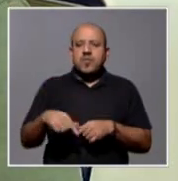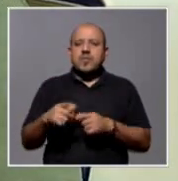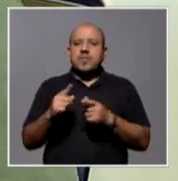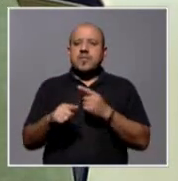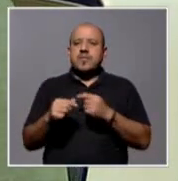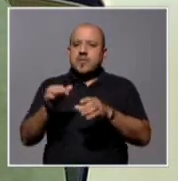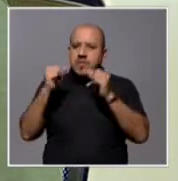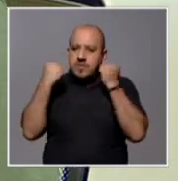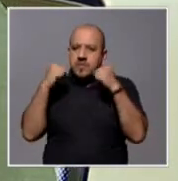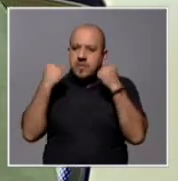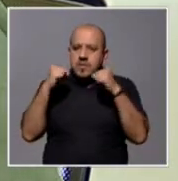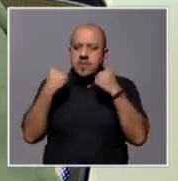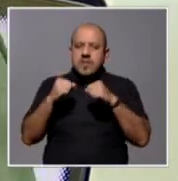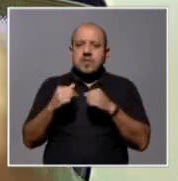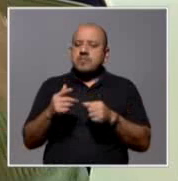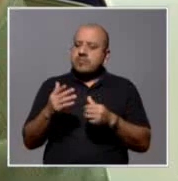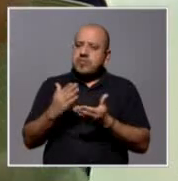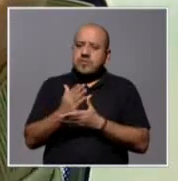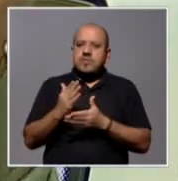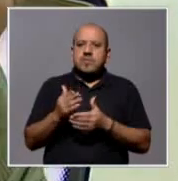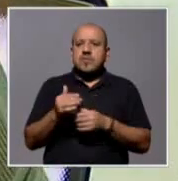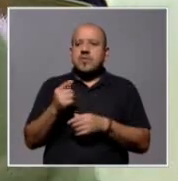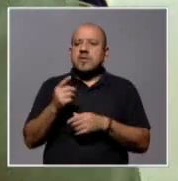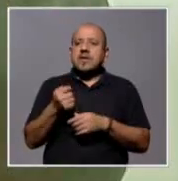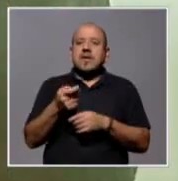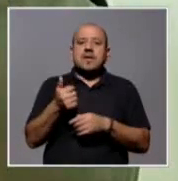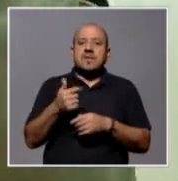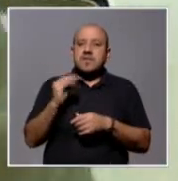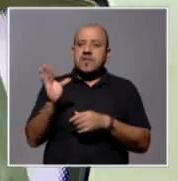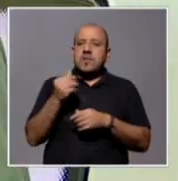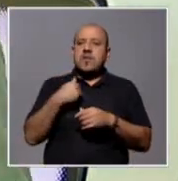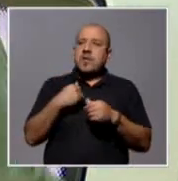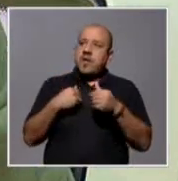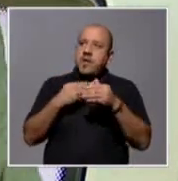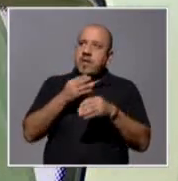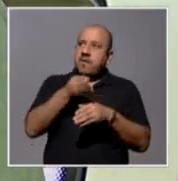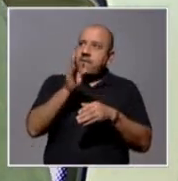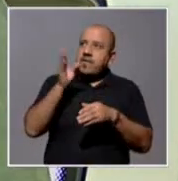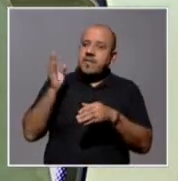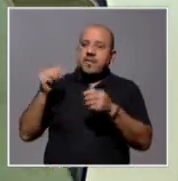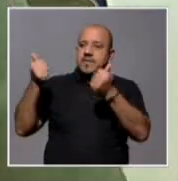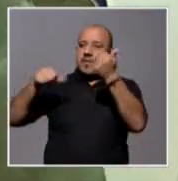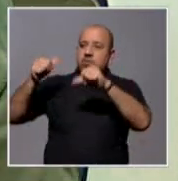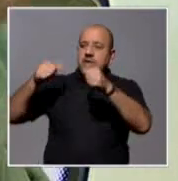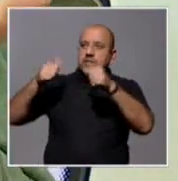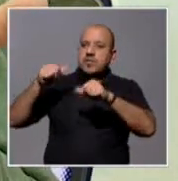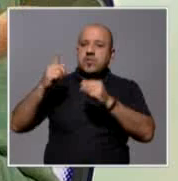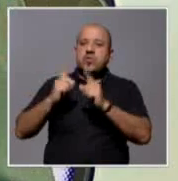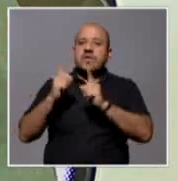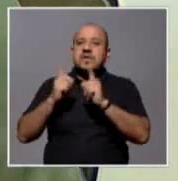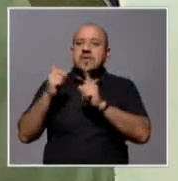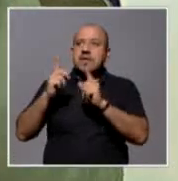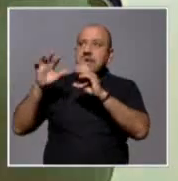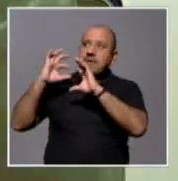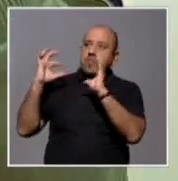entrenamiento súper, súper intenso y casi todos nosotros fuimos a los laboratorios más grandes del mundo, las universidades más